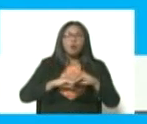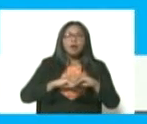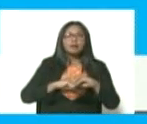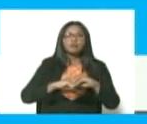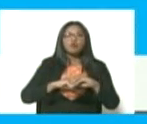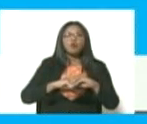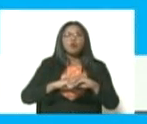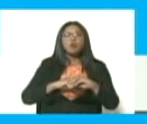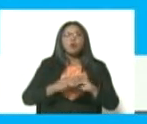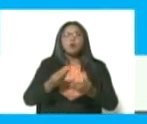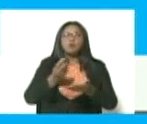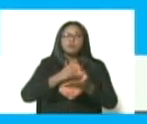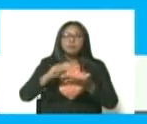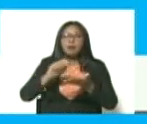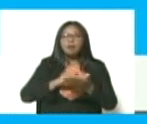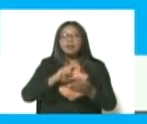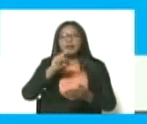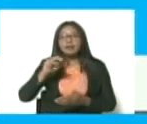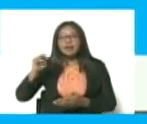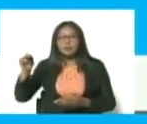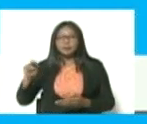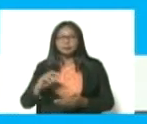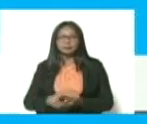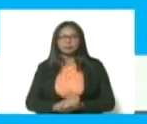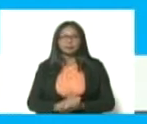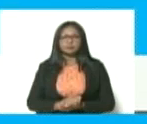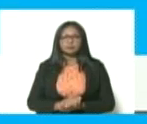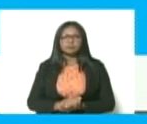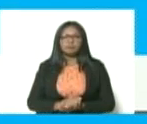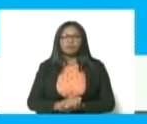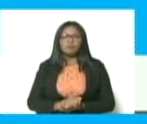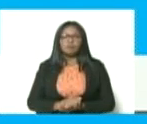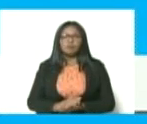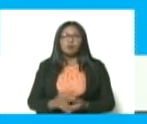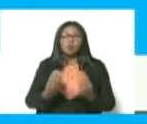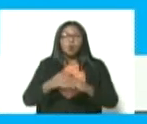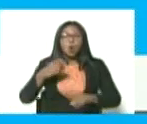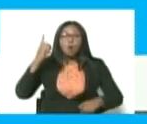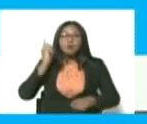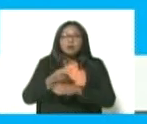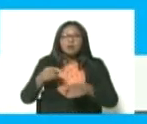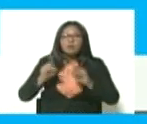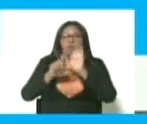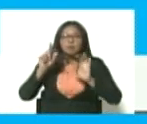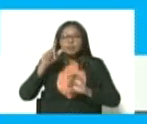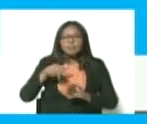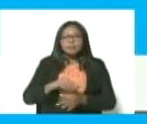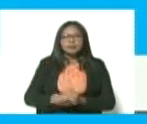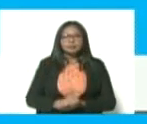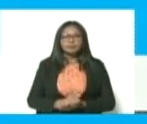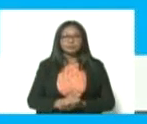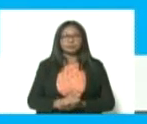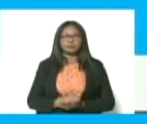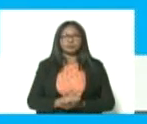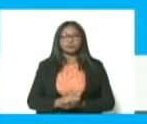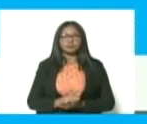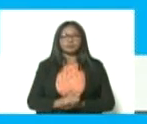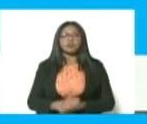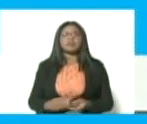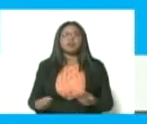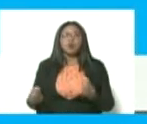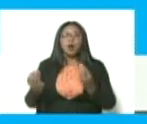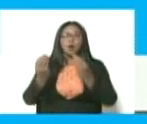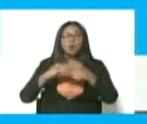de Ginebra, que es el marco obligante y rector de las